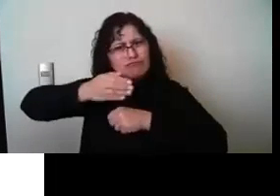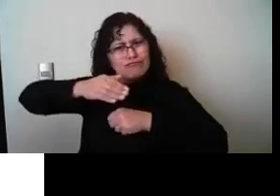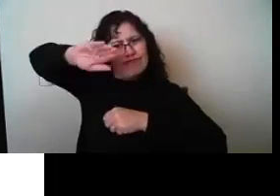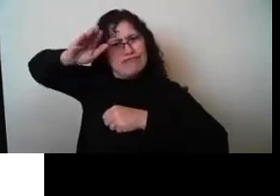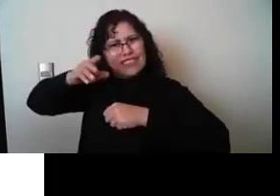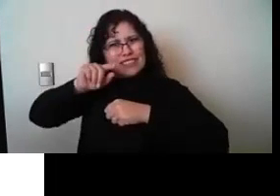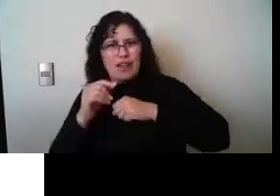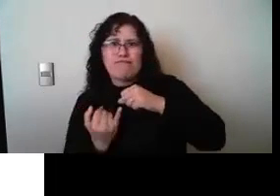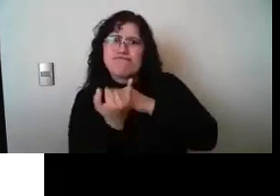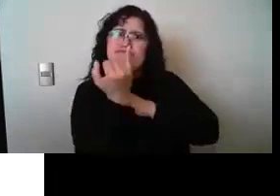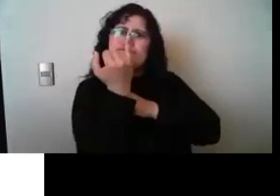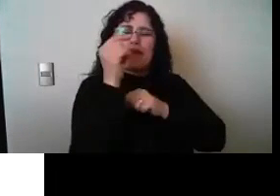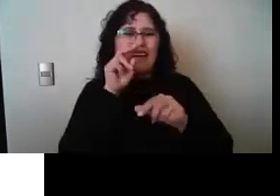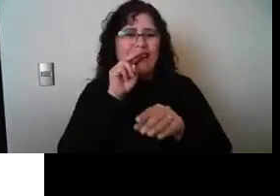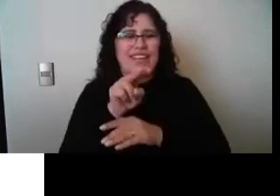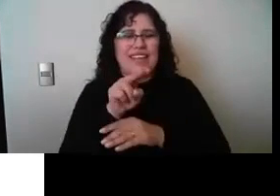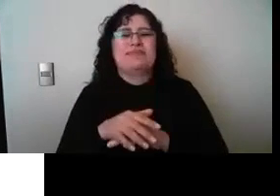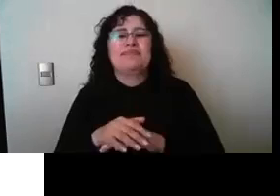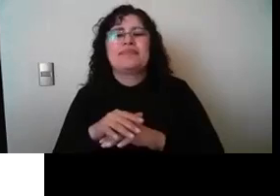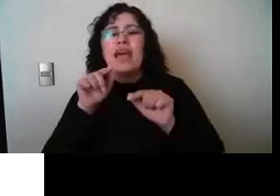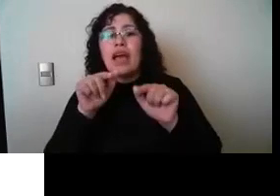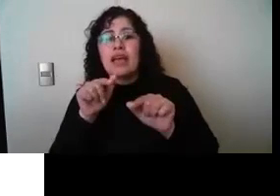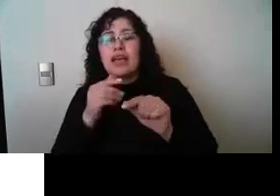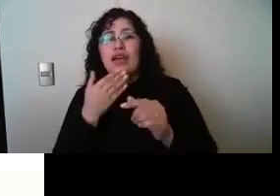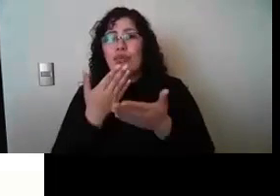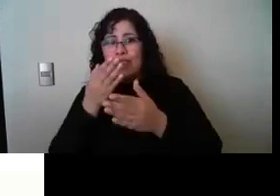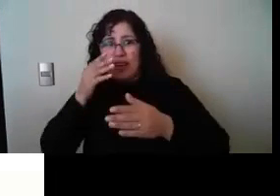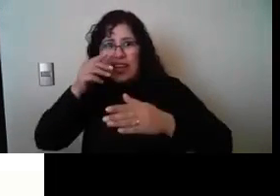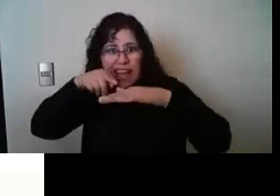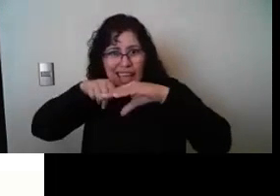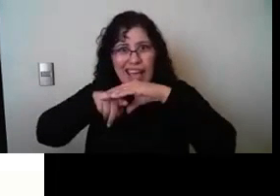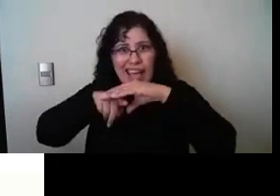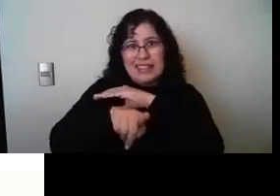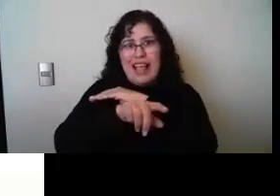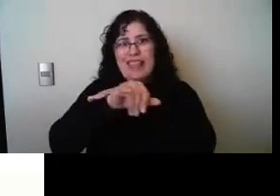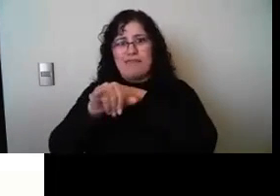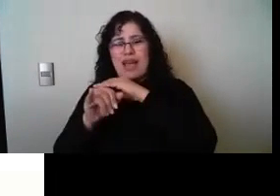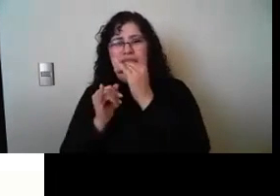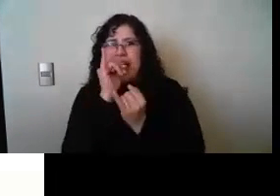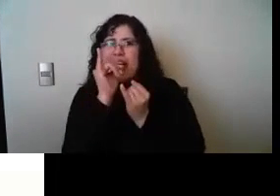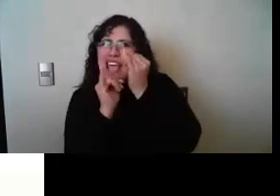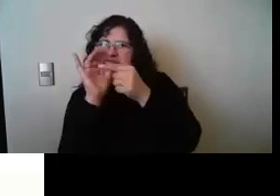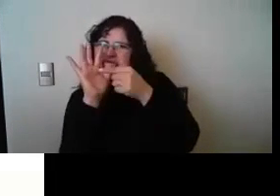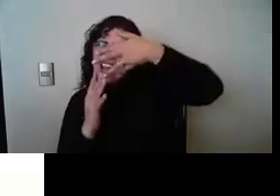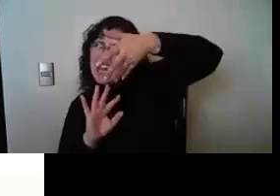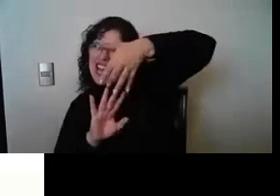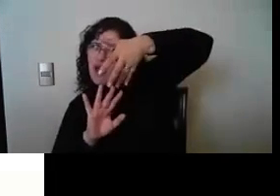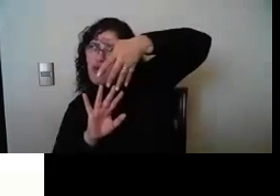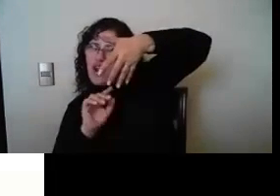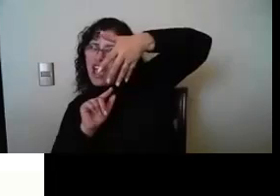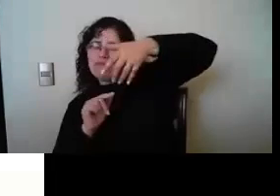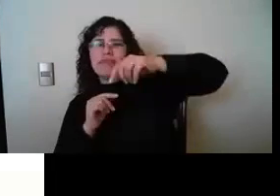Esta vía que está entrando tiene interacción con las interneuronas, pero su interacción son